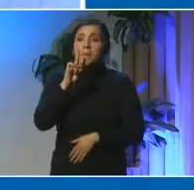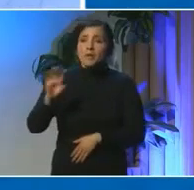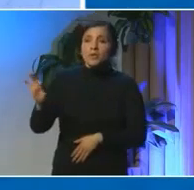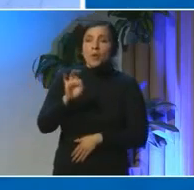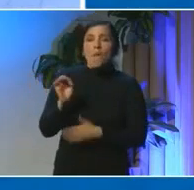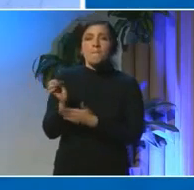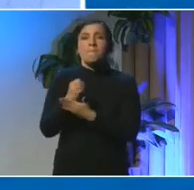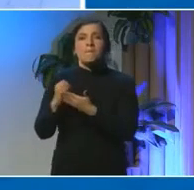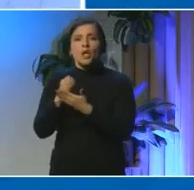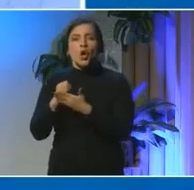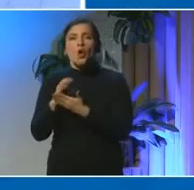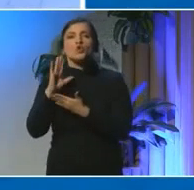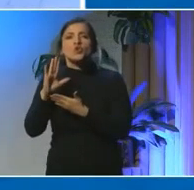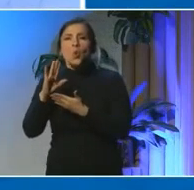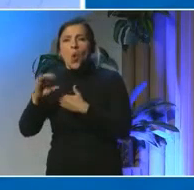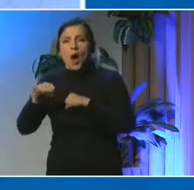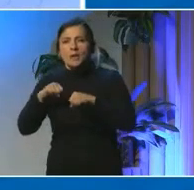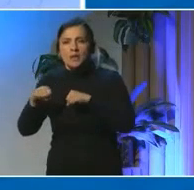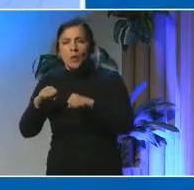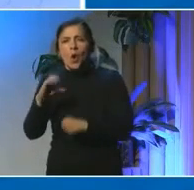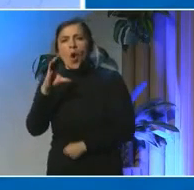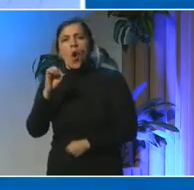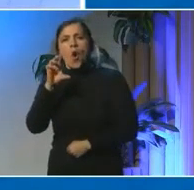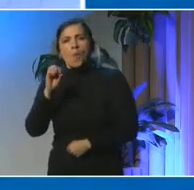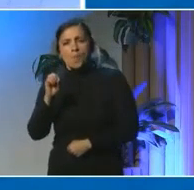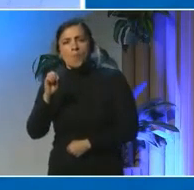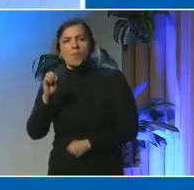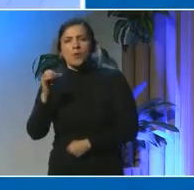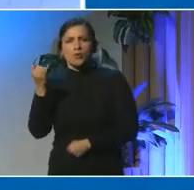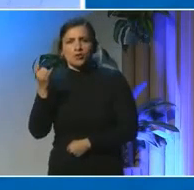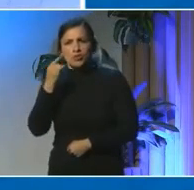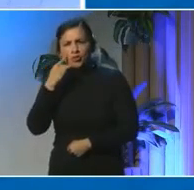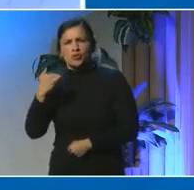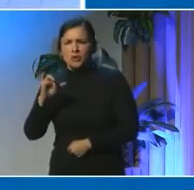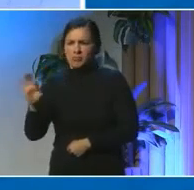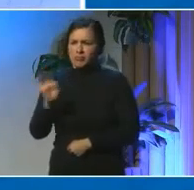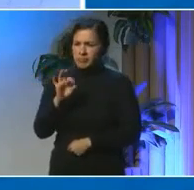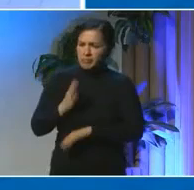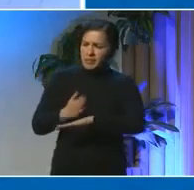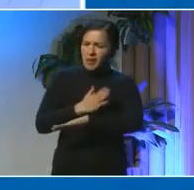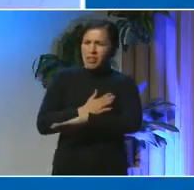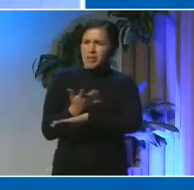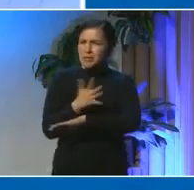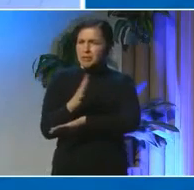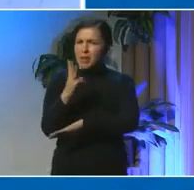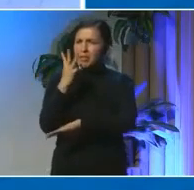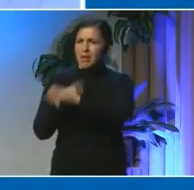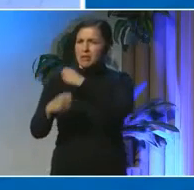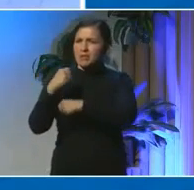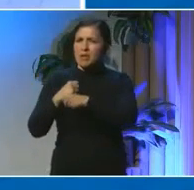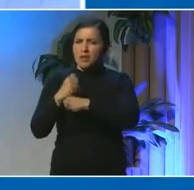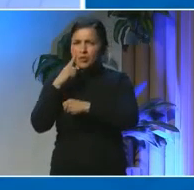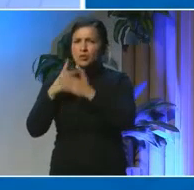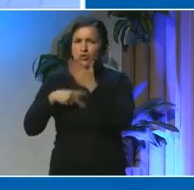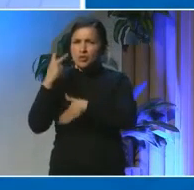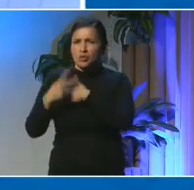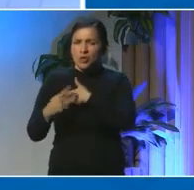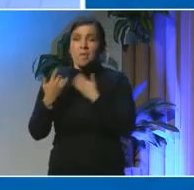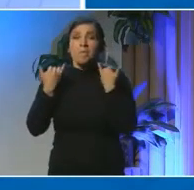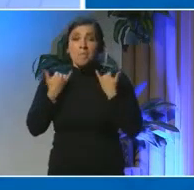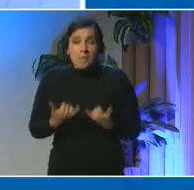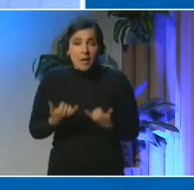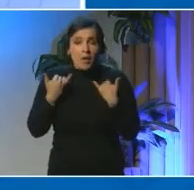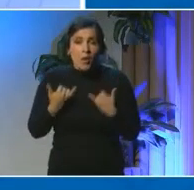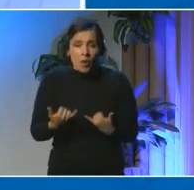el copoazu que se arrancó ese proyecto hace aproximadamente unos años y ya en este momento nosotros estamos